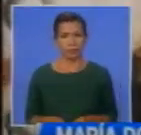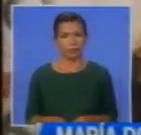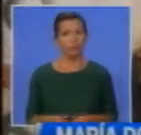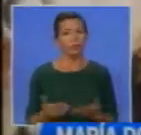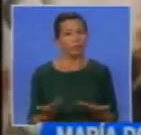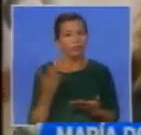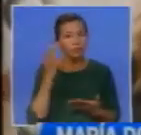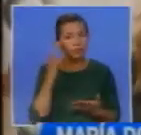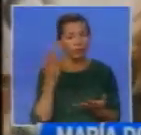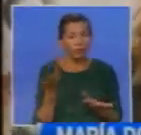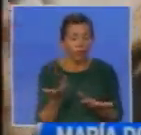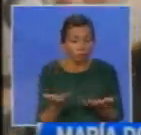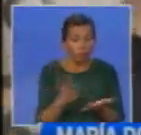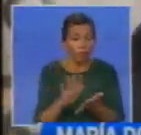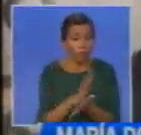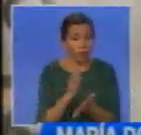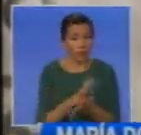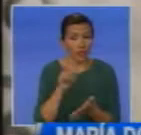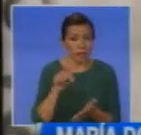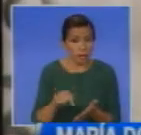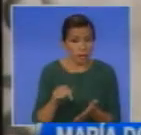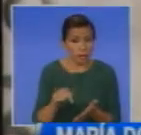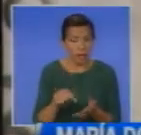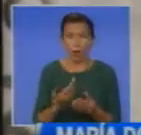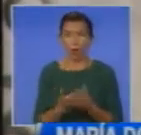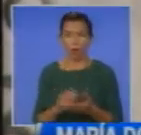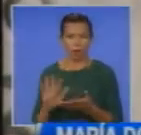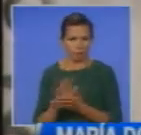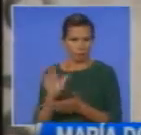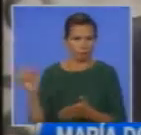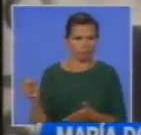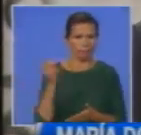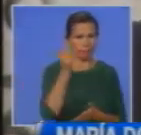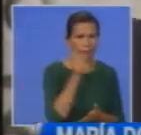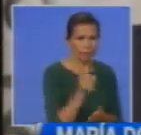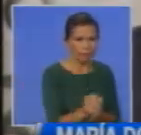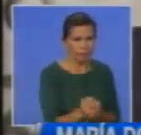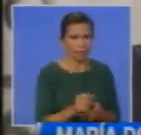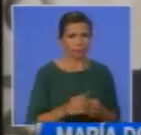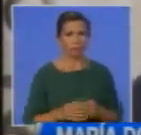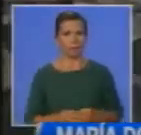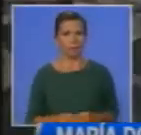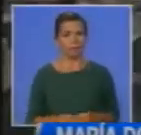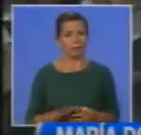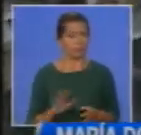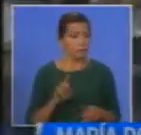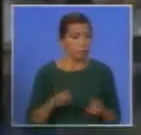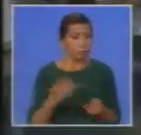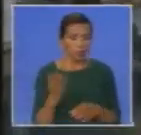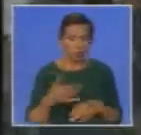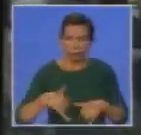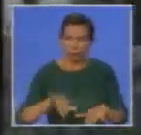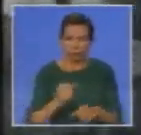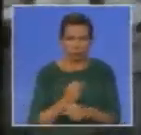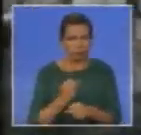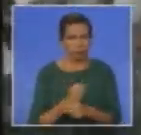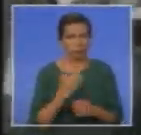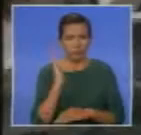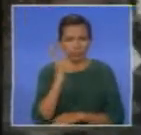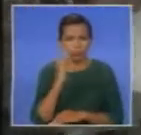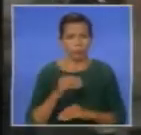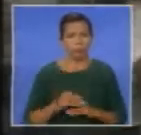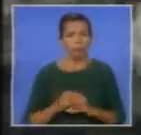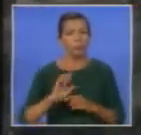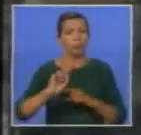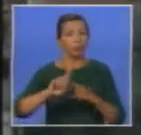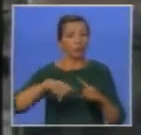están los docentes que están en exceso para ubicarlos en estas vacantes. Y en eso nos encontramos trabajando a full. Lo que quiere decir que para el próximo